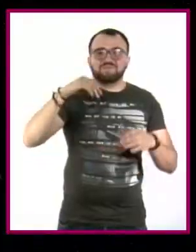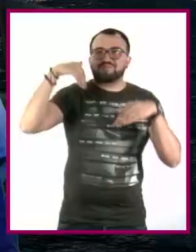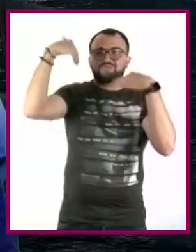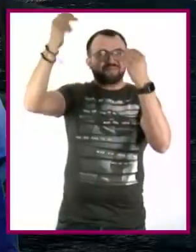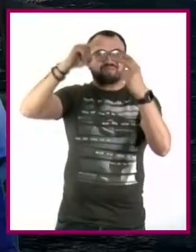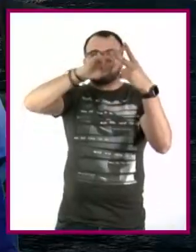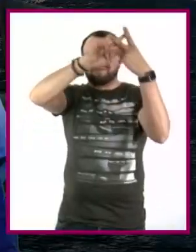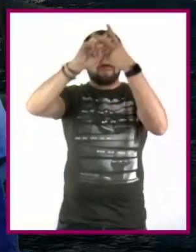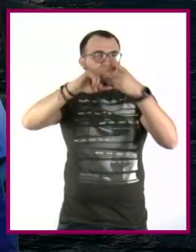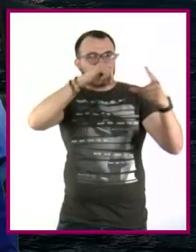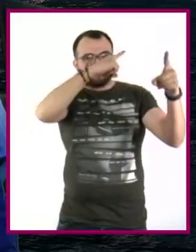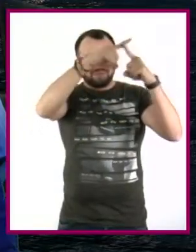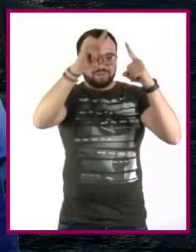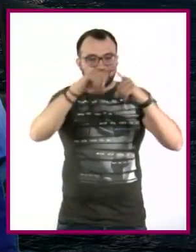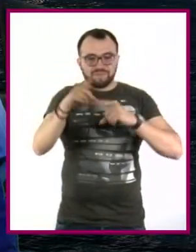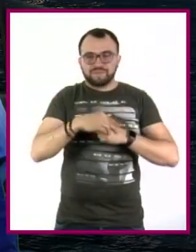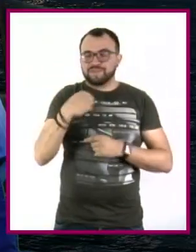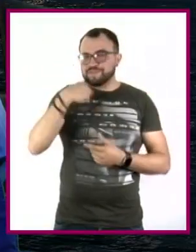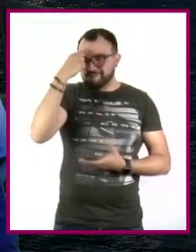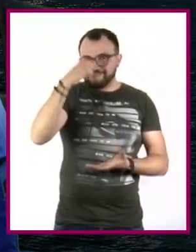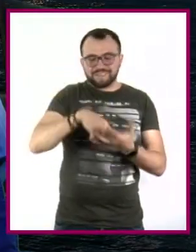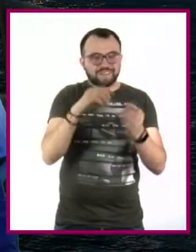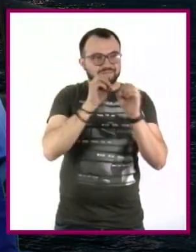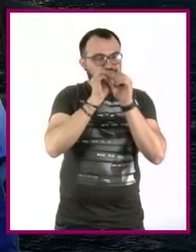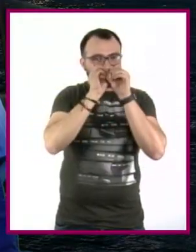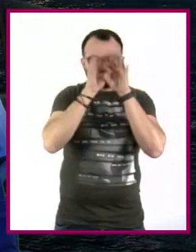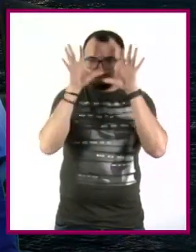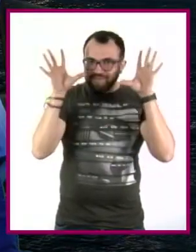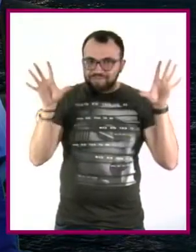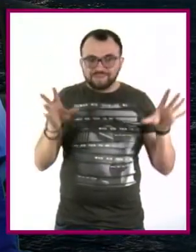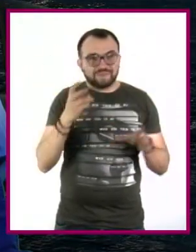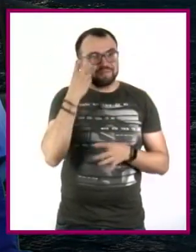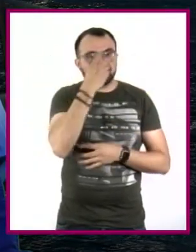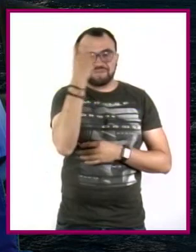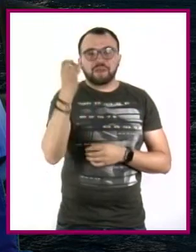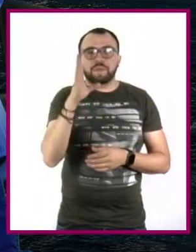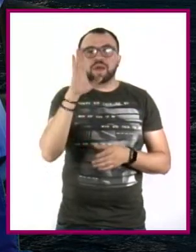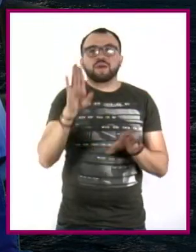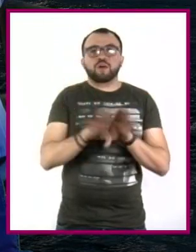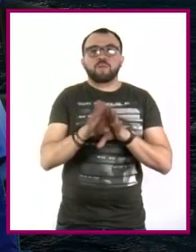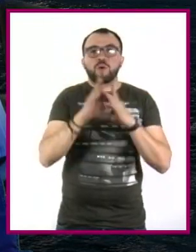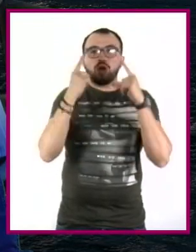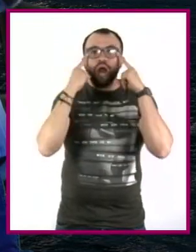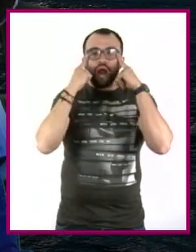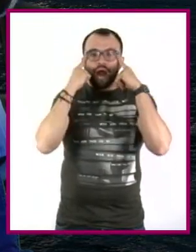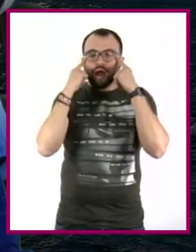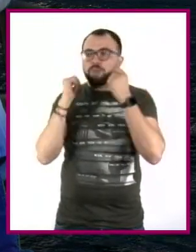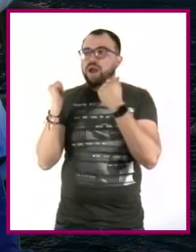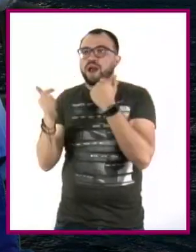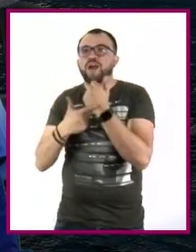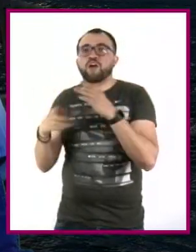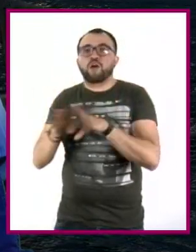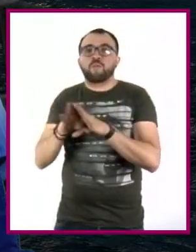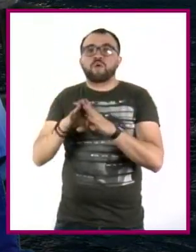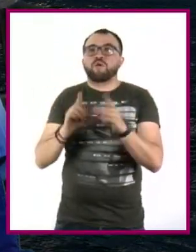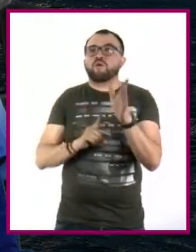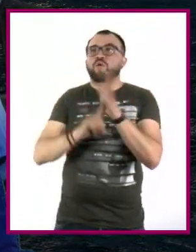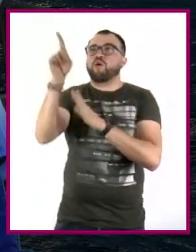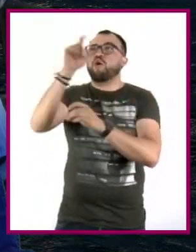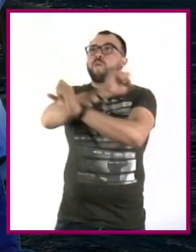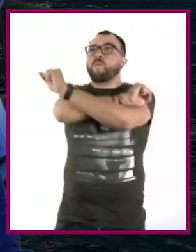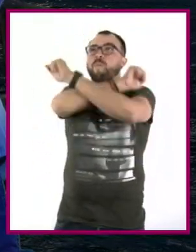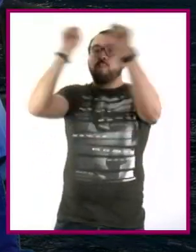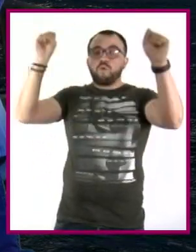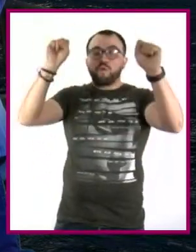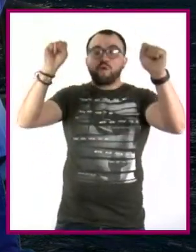celestes. Se me hace increíble todo eso. Es como si en Japón alguien hiciera explotar un cohete como esos de feria y